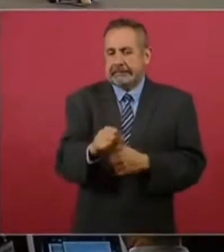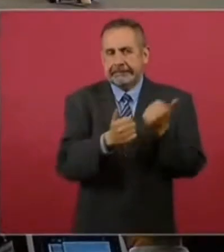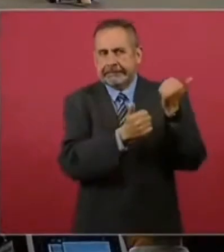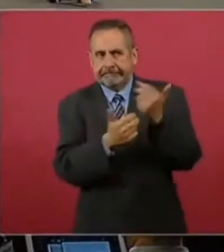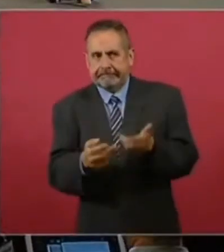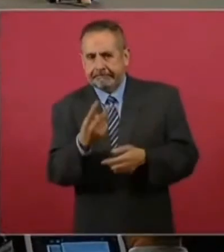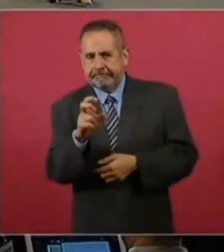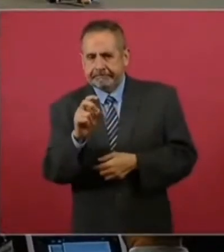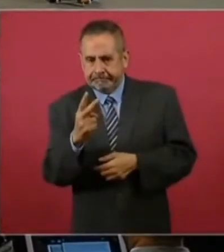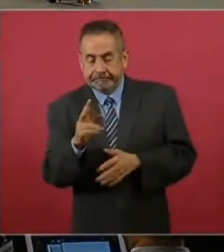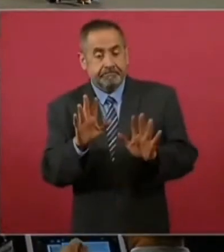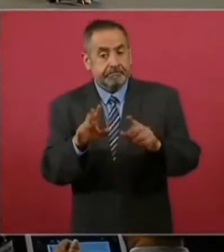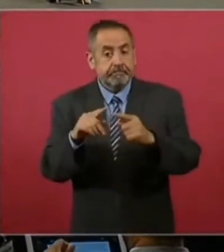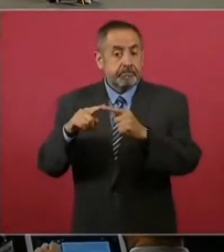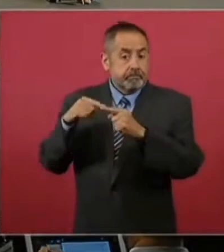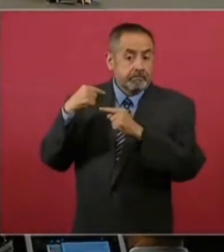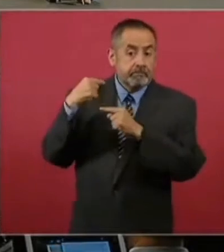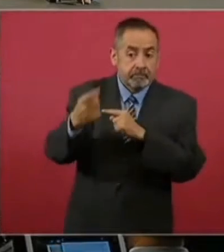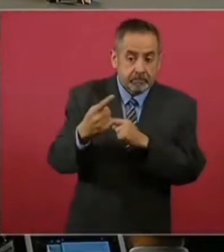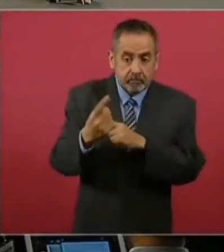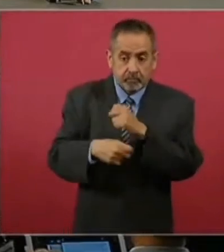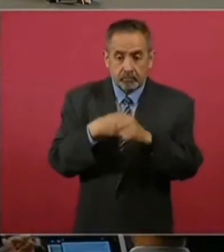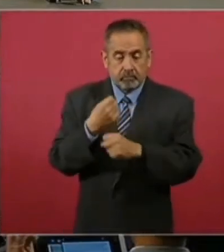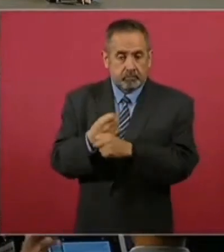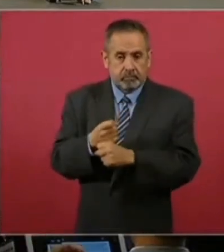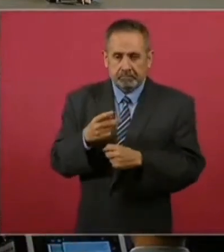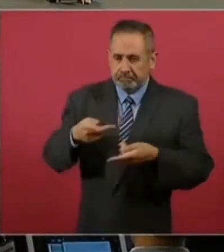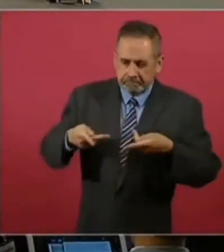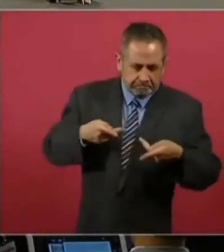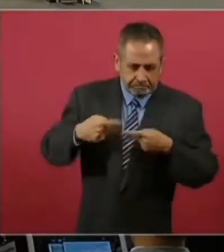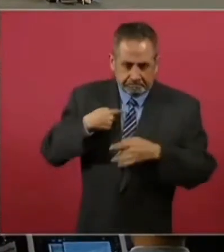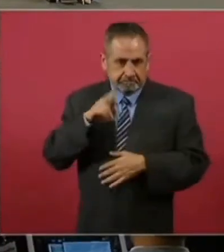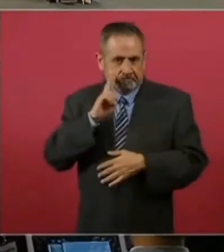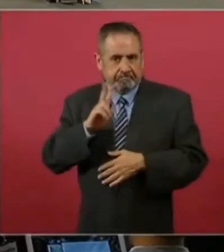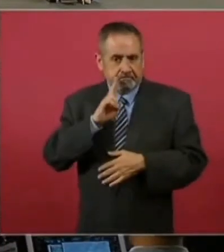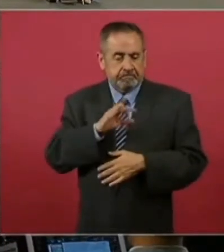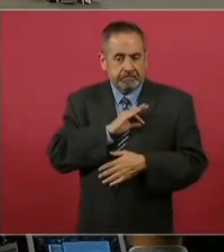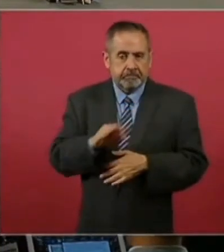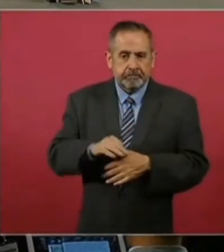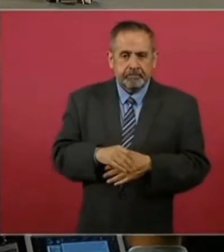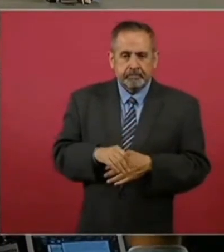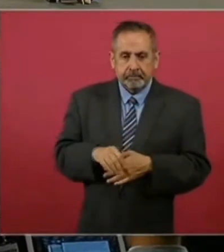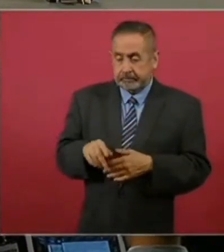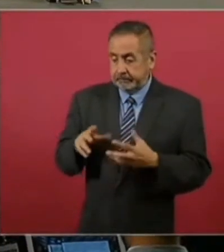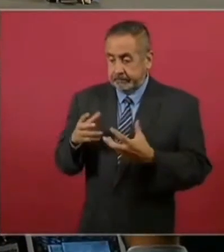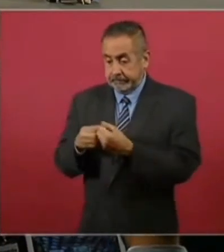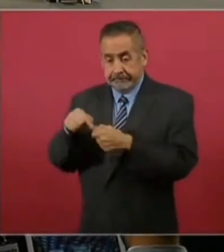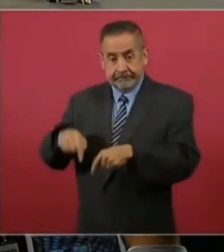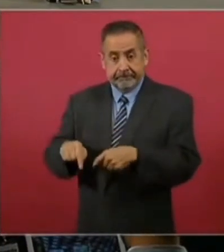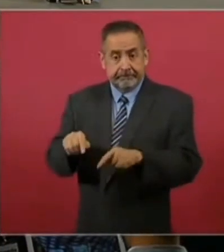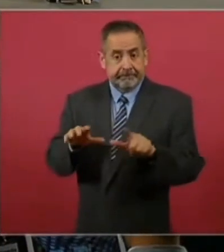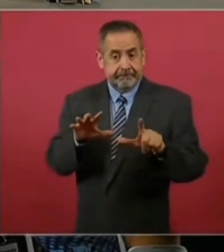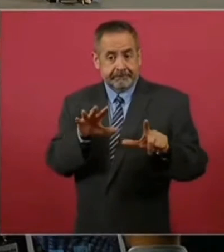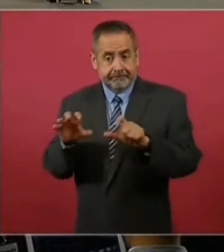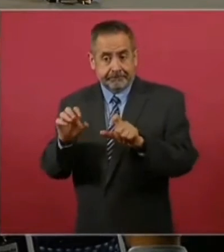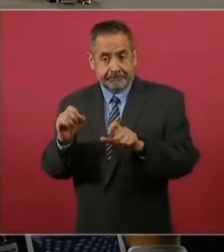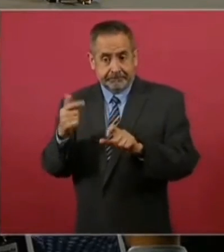El año que viene, estos son los planes, estamos pensando 707 de las